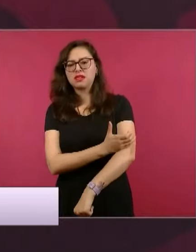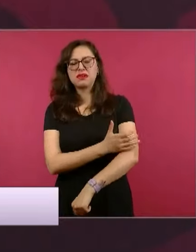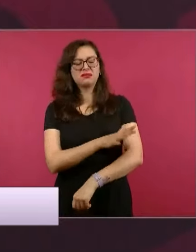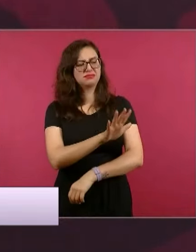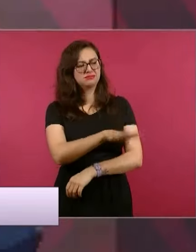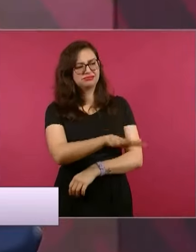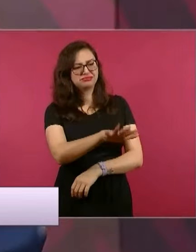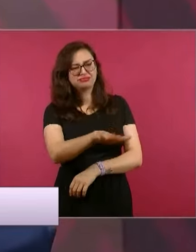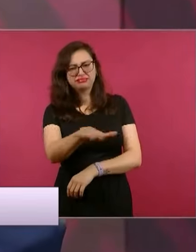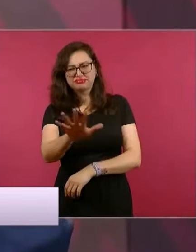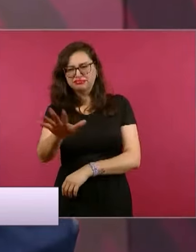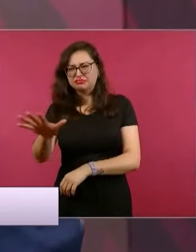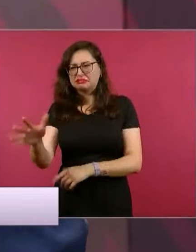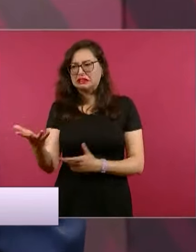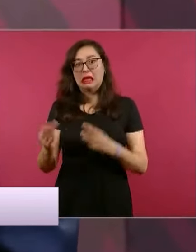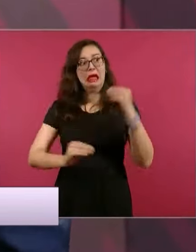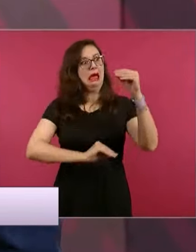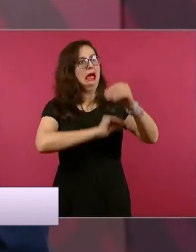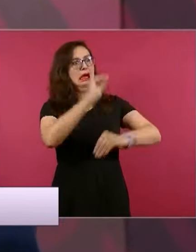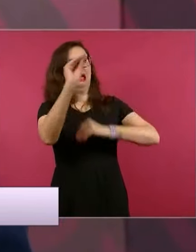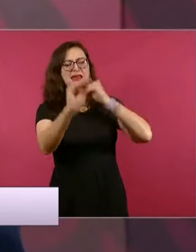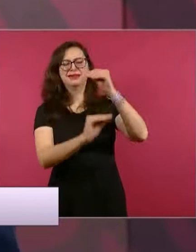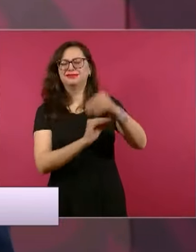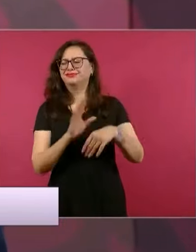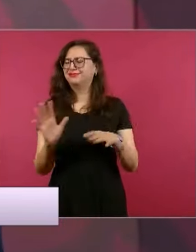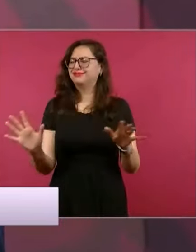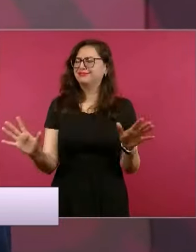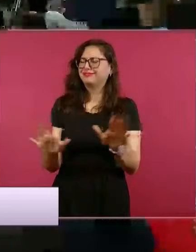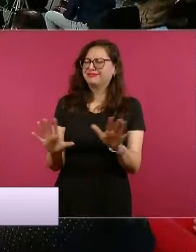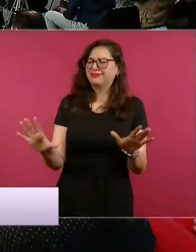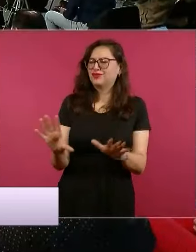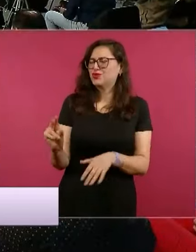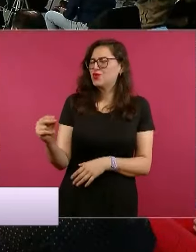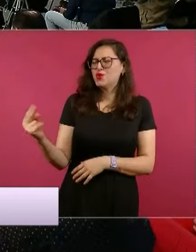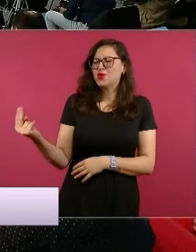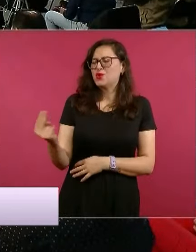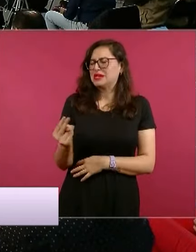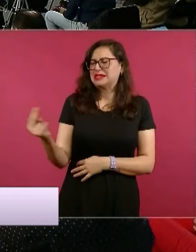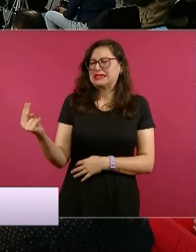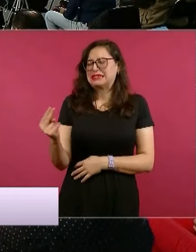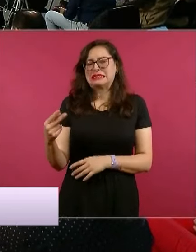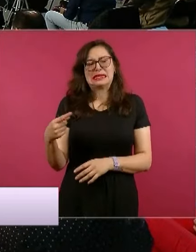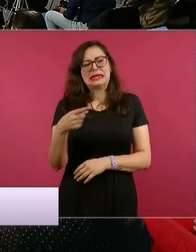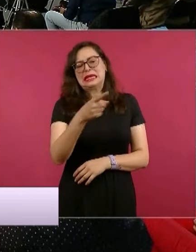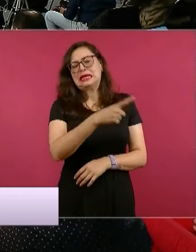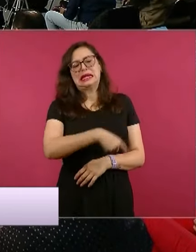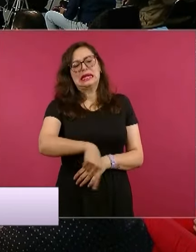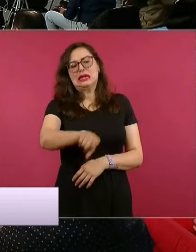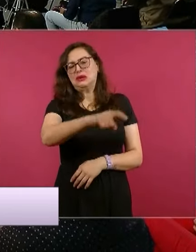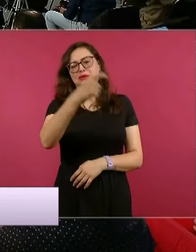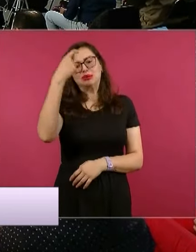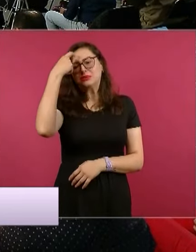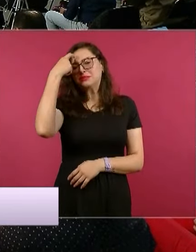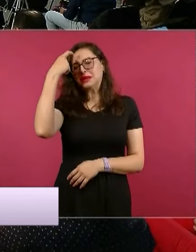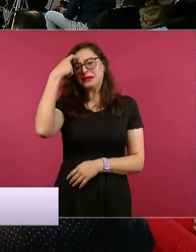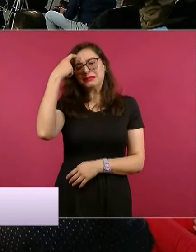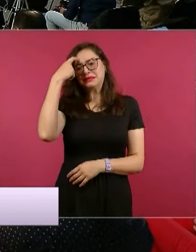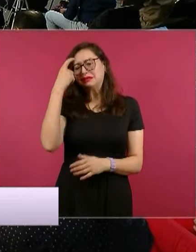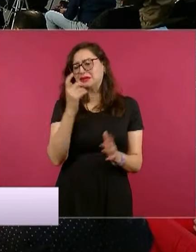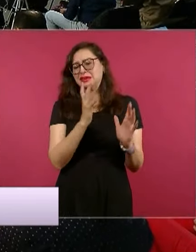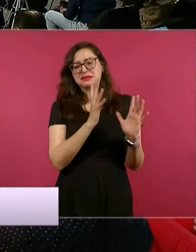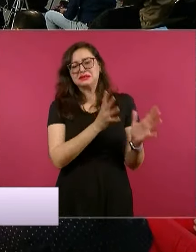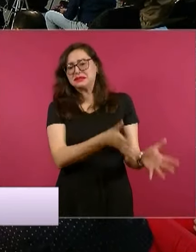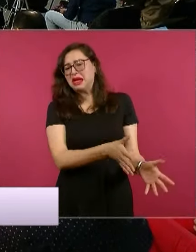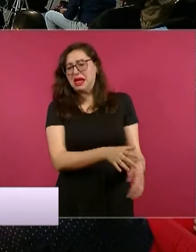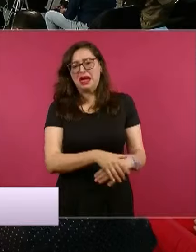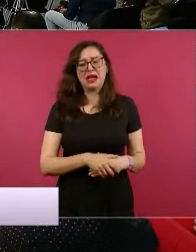en transporte público, desde que subes, por ejemplo, en Comitán, a un transporte que te lleve a frontera a Comalapa o a La Mesilla, tienes que entregar tu